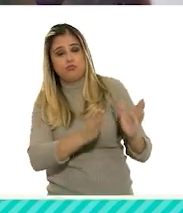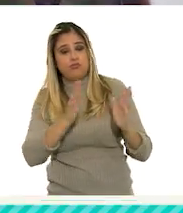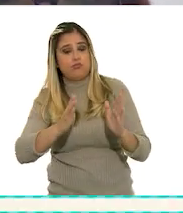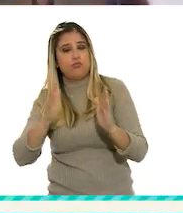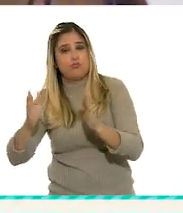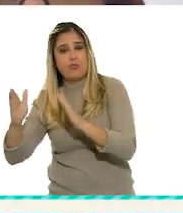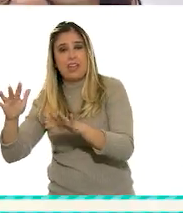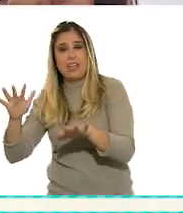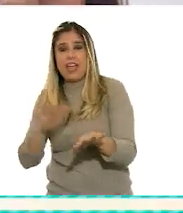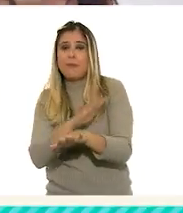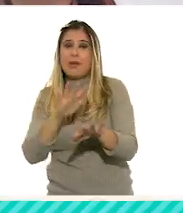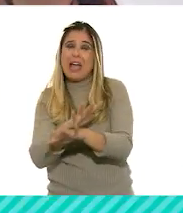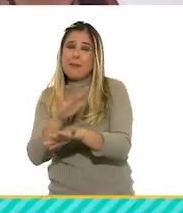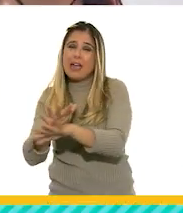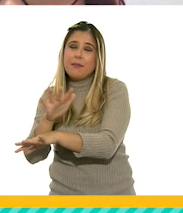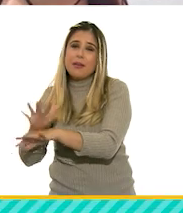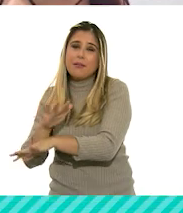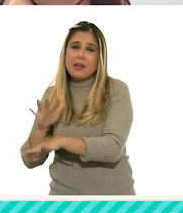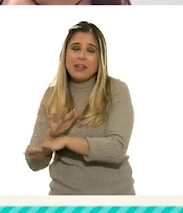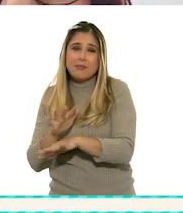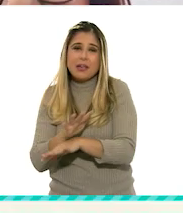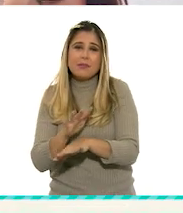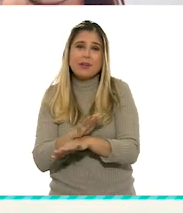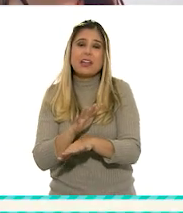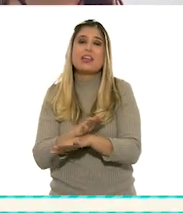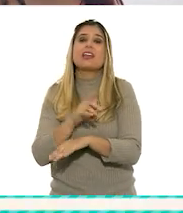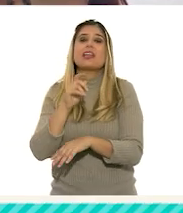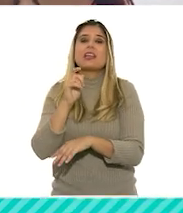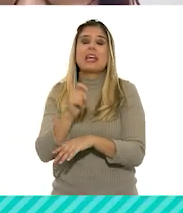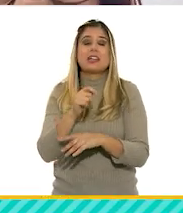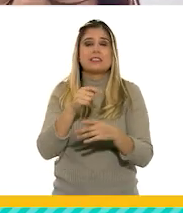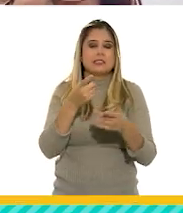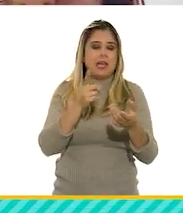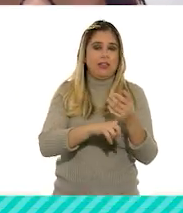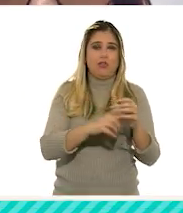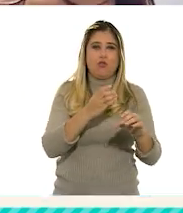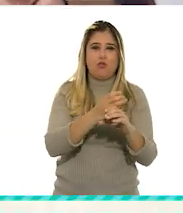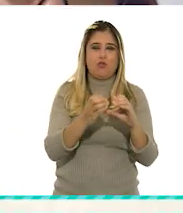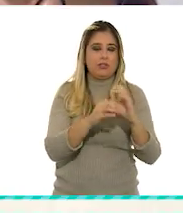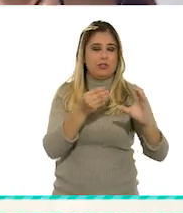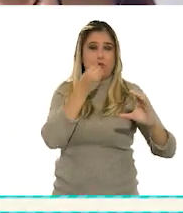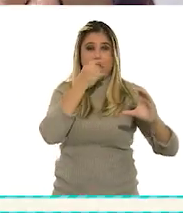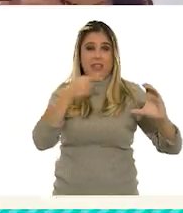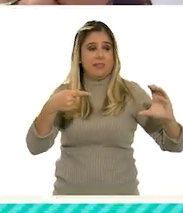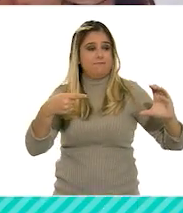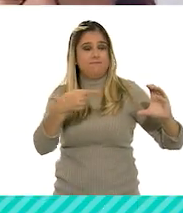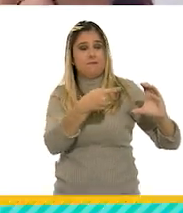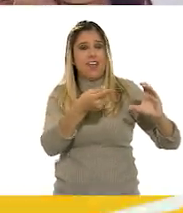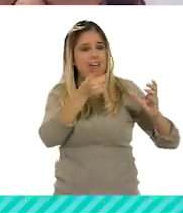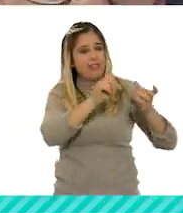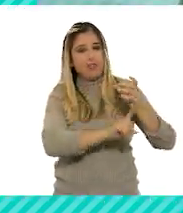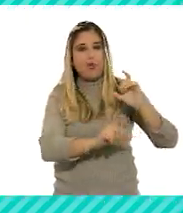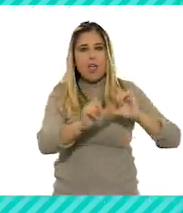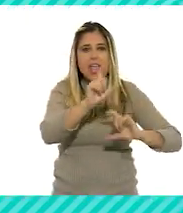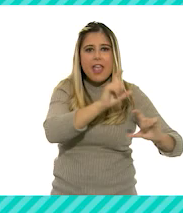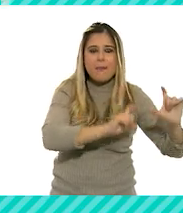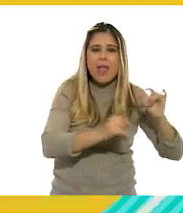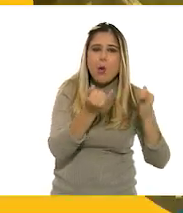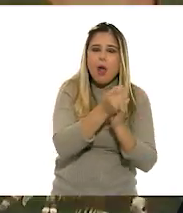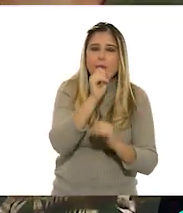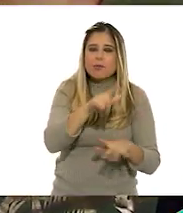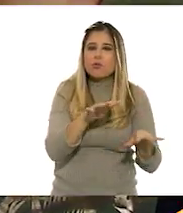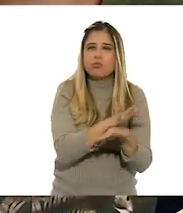cambios modifican tanto física como químicamente la composición de los